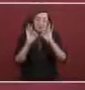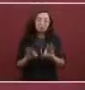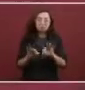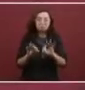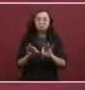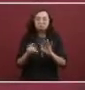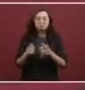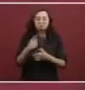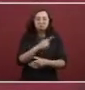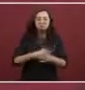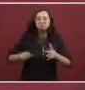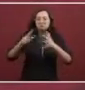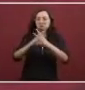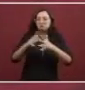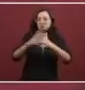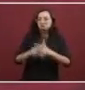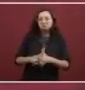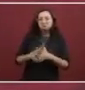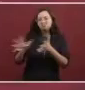destruirlo.